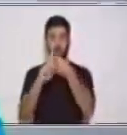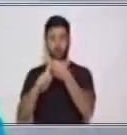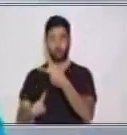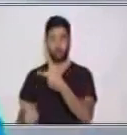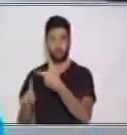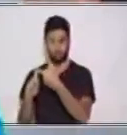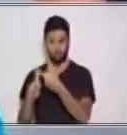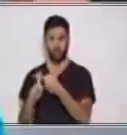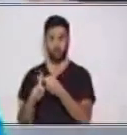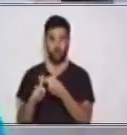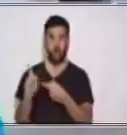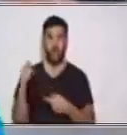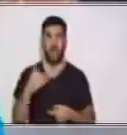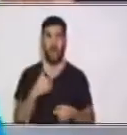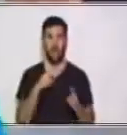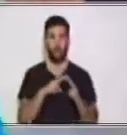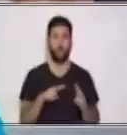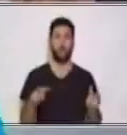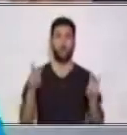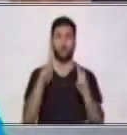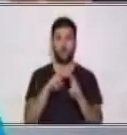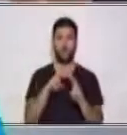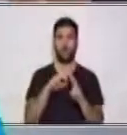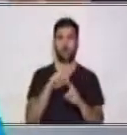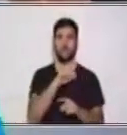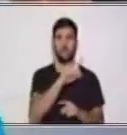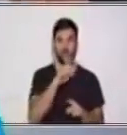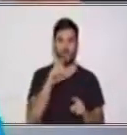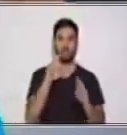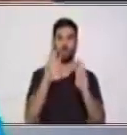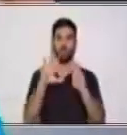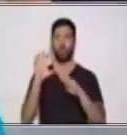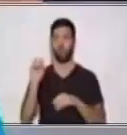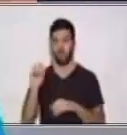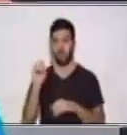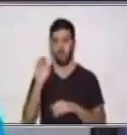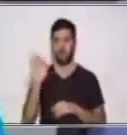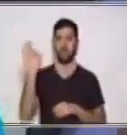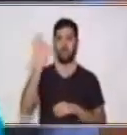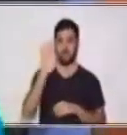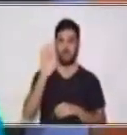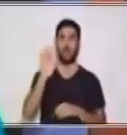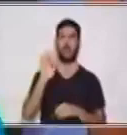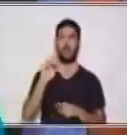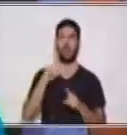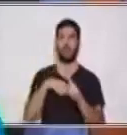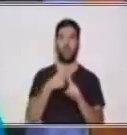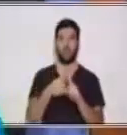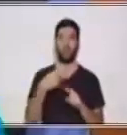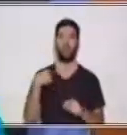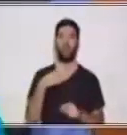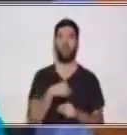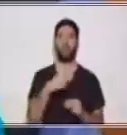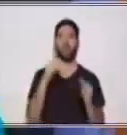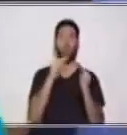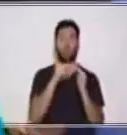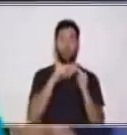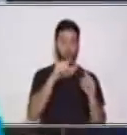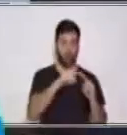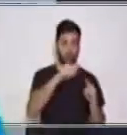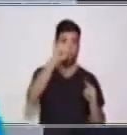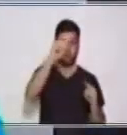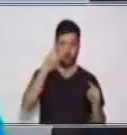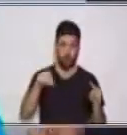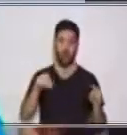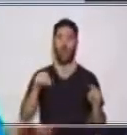va a tener un valor constante que es 180 grados, entonces a la hora de conocer los ángulos yo puedo conocer el tercer